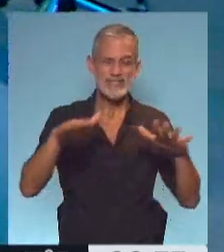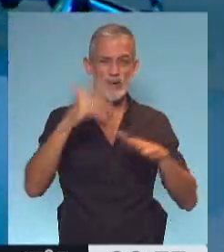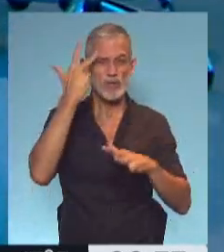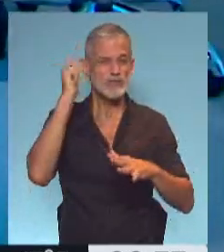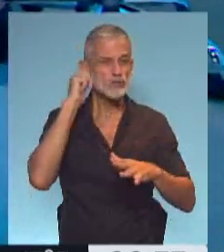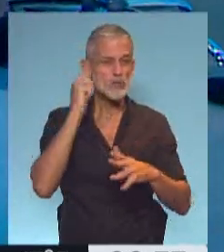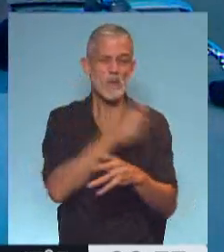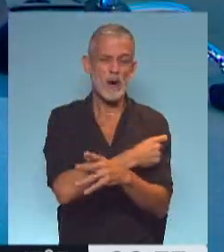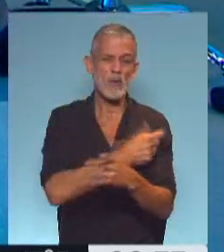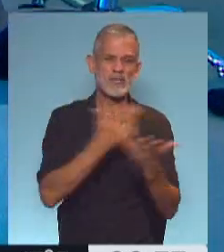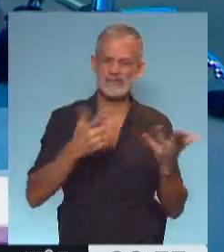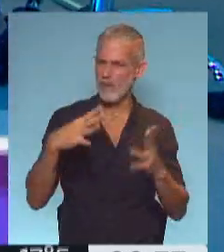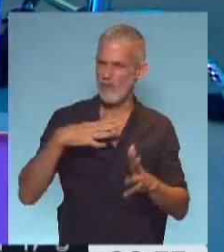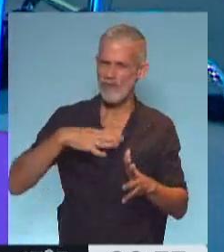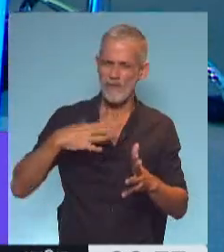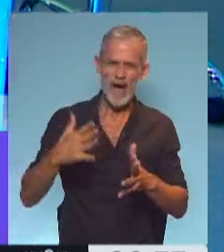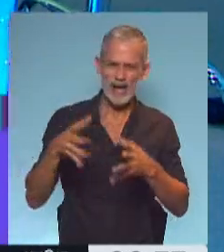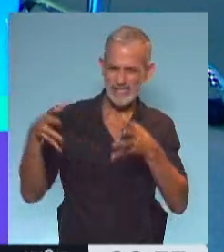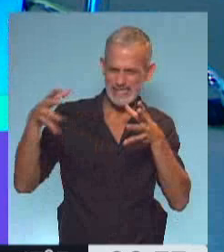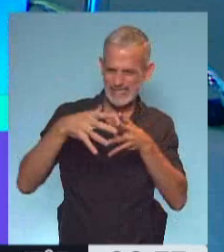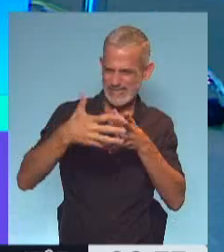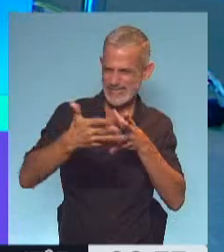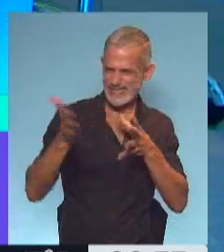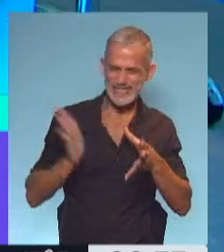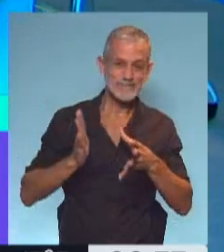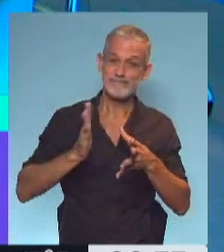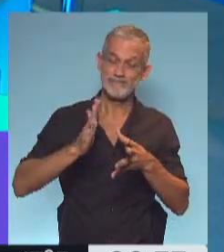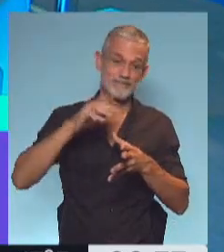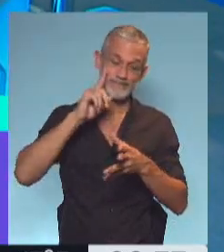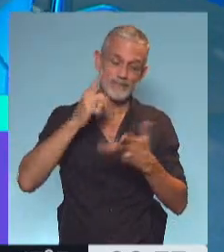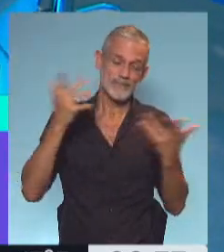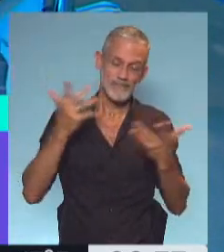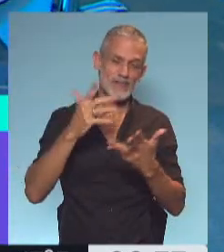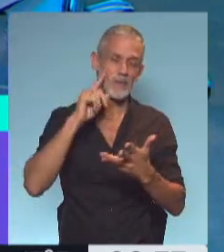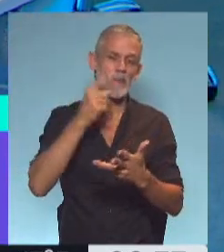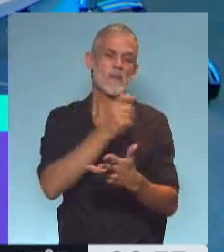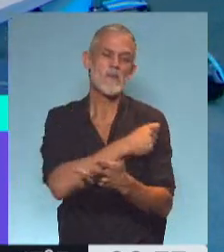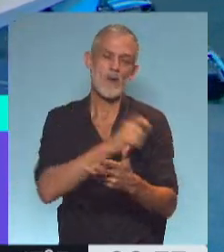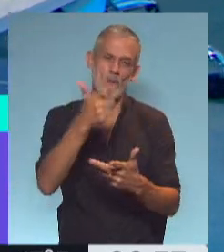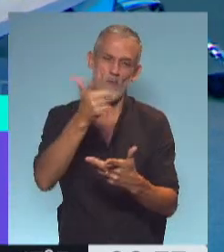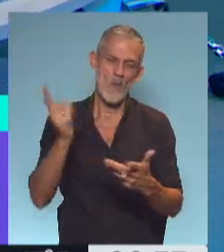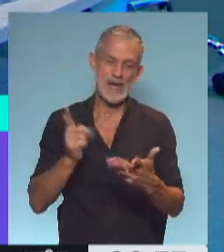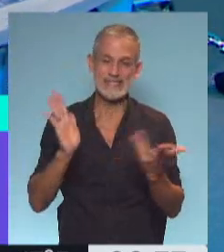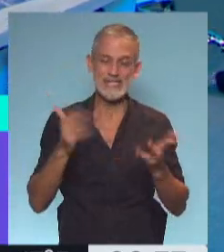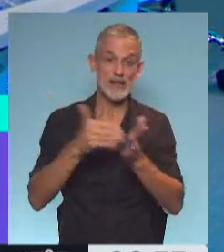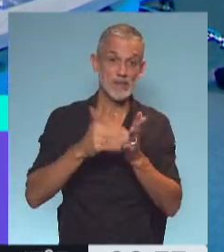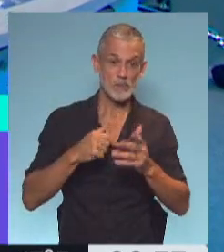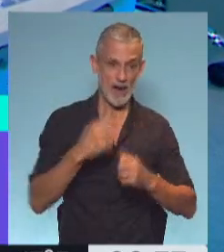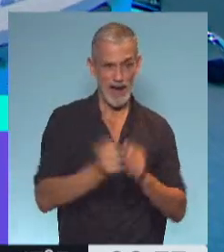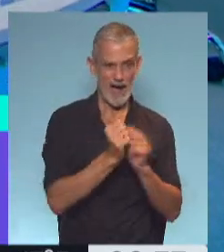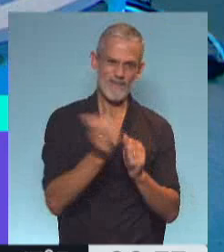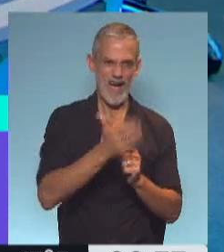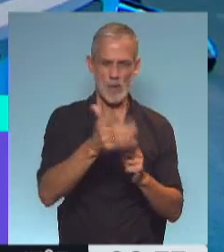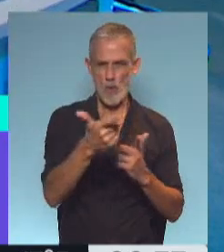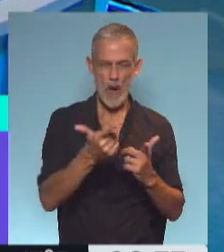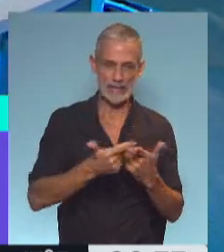años vacunados cuando todavía tenemos una masa poblacional de riesgo sin vacunar y donde no dependemos nosotros de nuestra producción nacional, sino